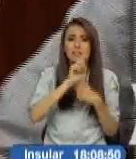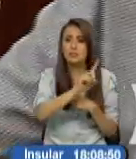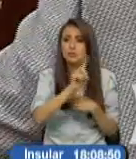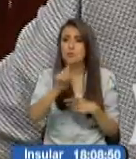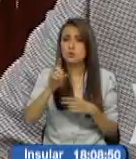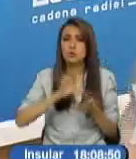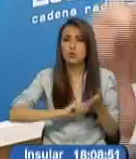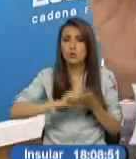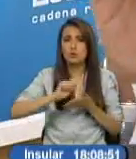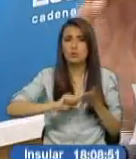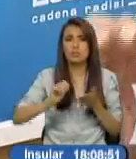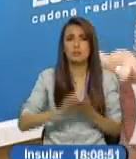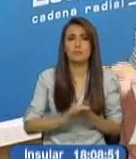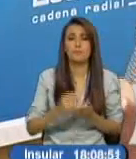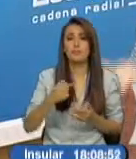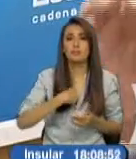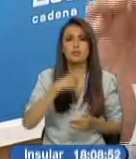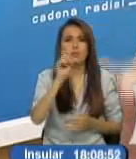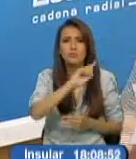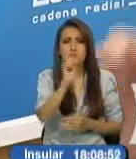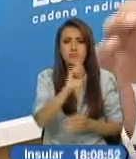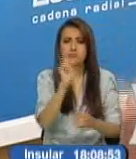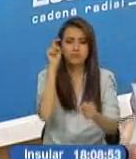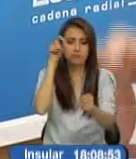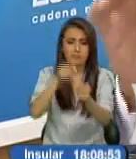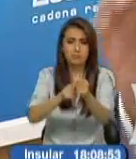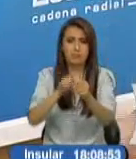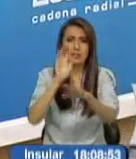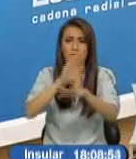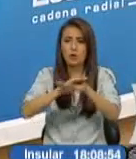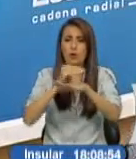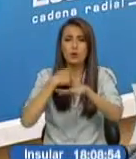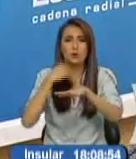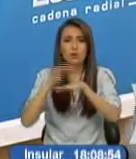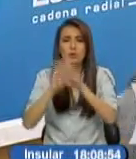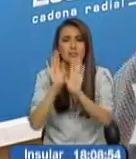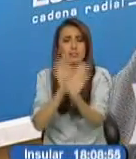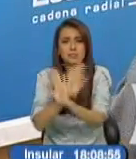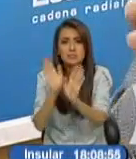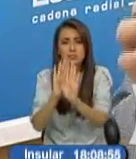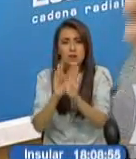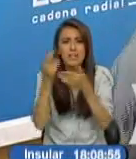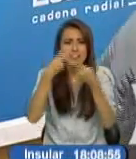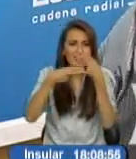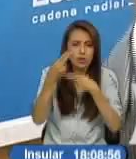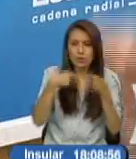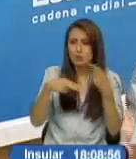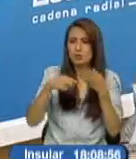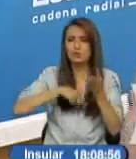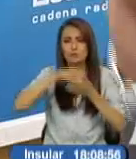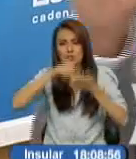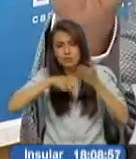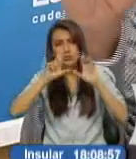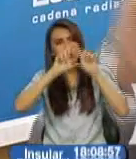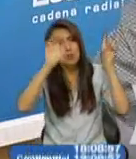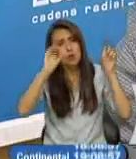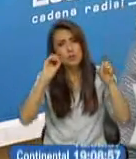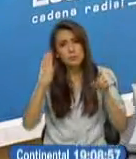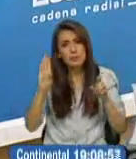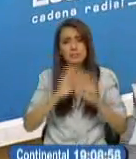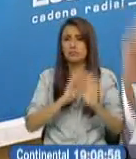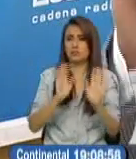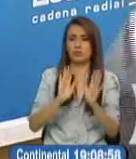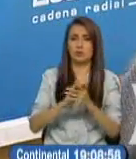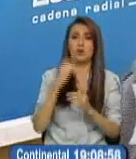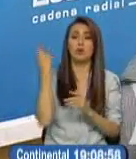los contratos. Yo no he sido parte de ningún proceso de contratación. Yo no he conocido a los equipos técnicos. Solamente en un